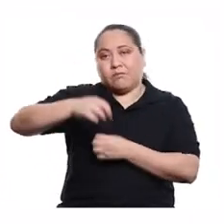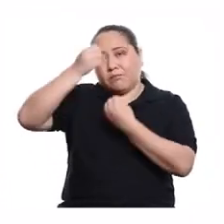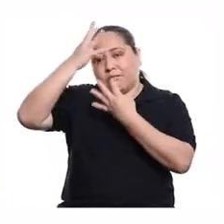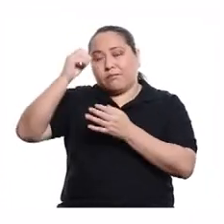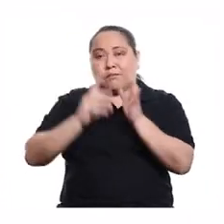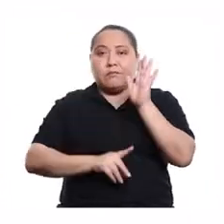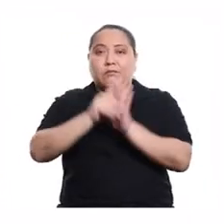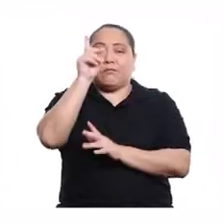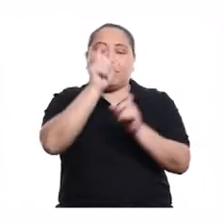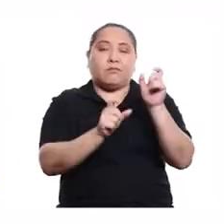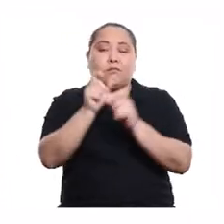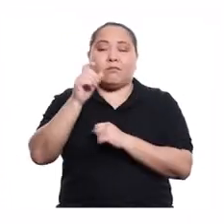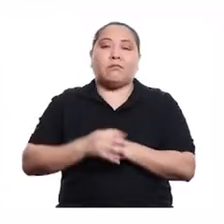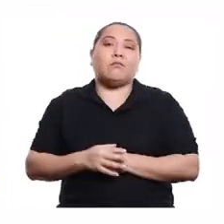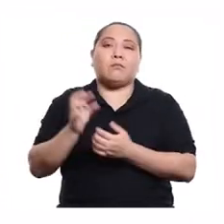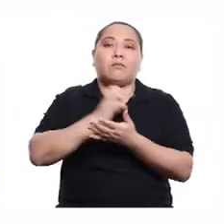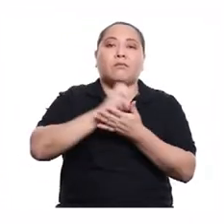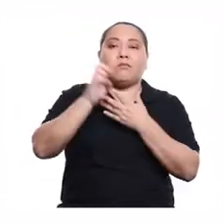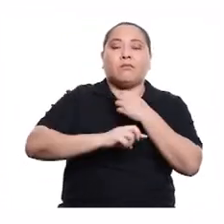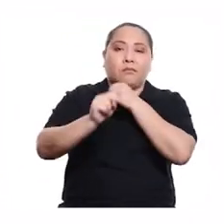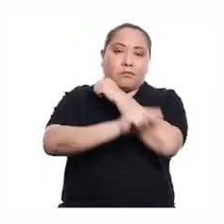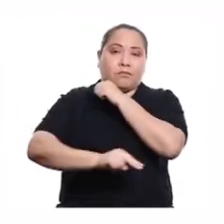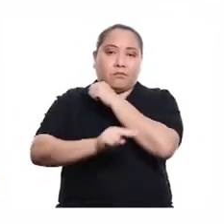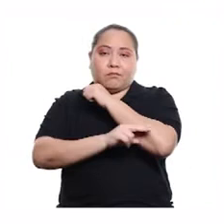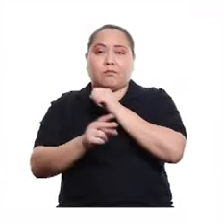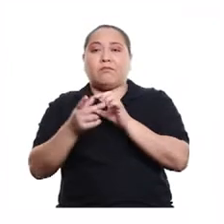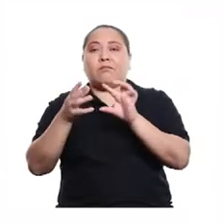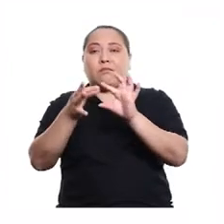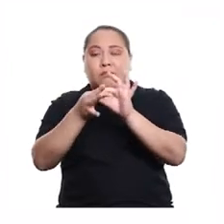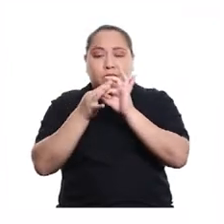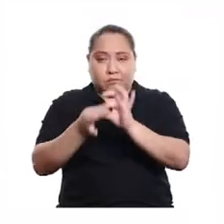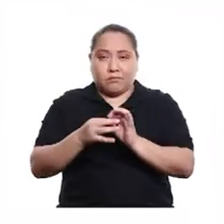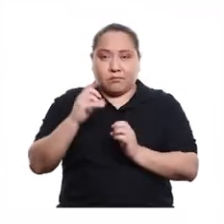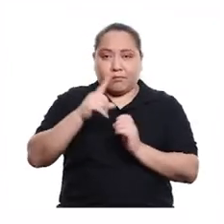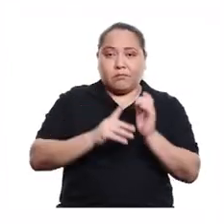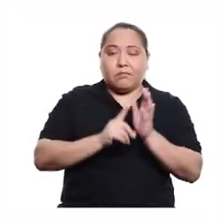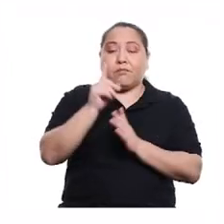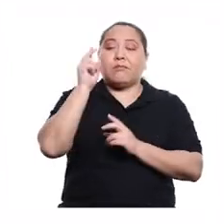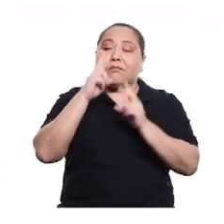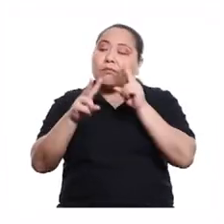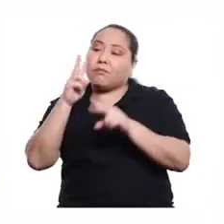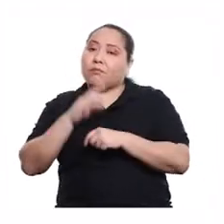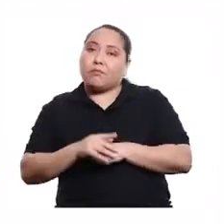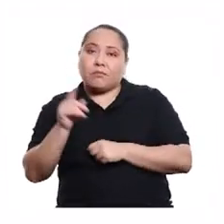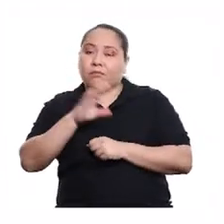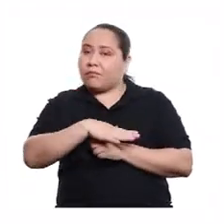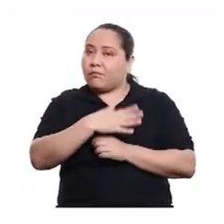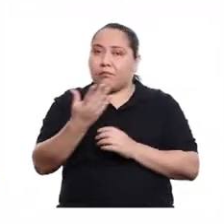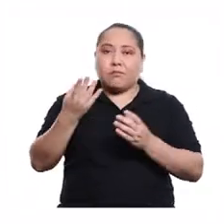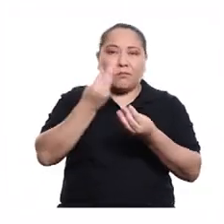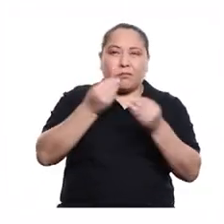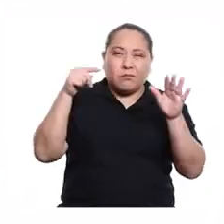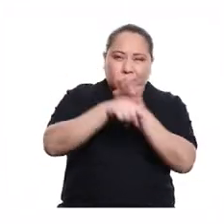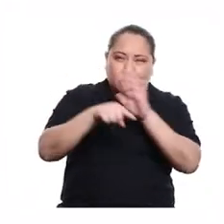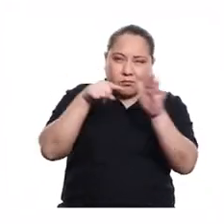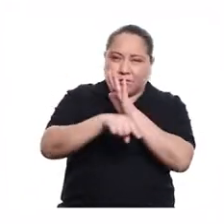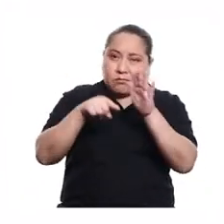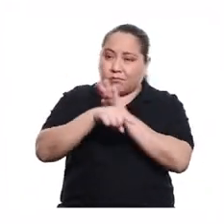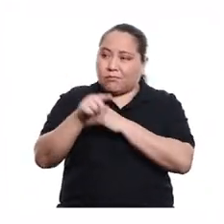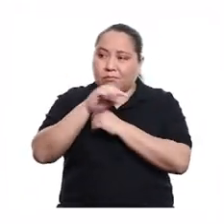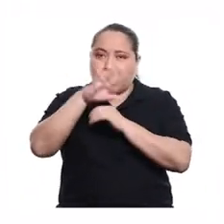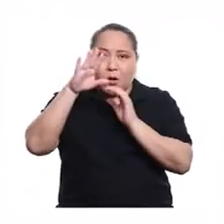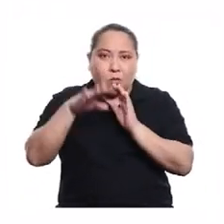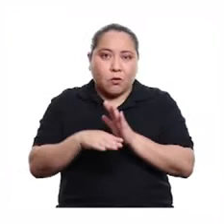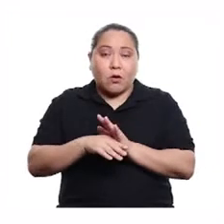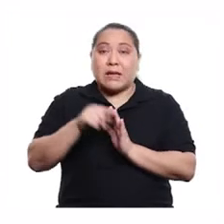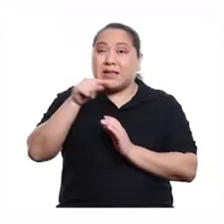un informe de desarrollo humano regional del Programa de las Naciones Unidas para el Desarrollo, se resalta que, sin el exceso de muertes por